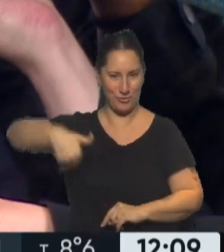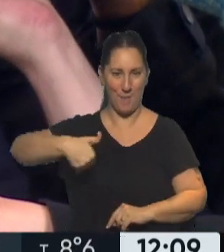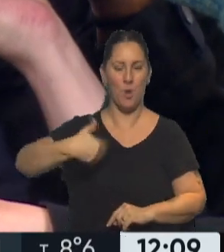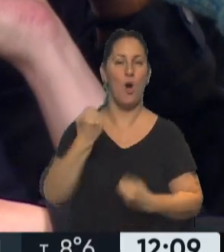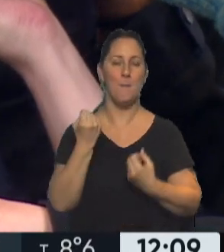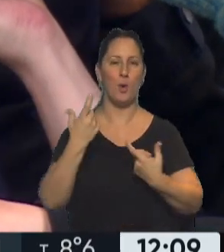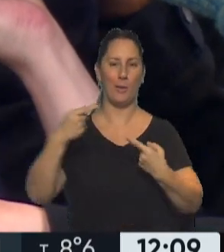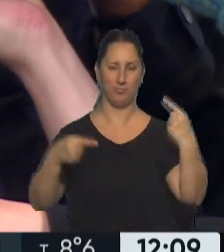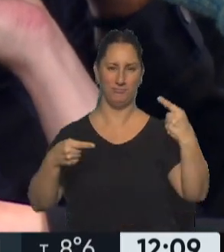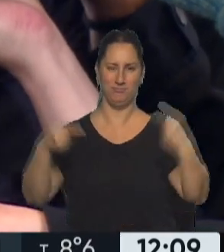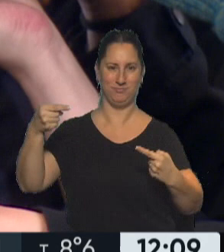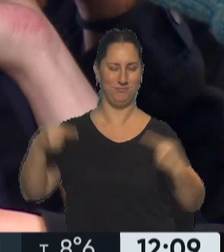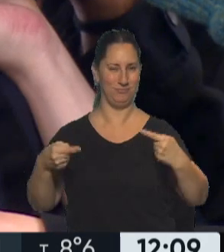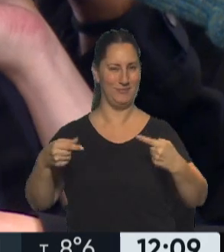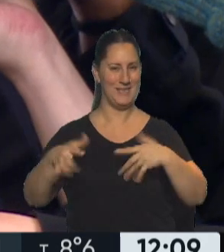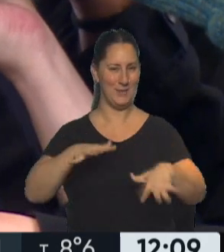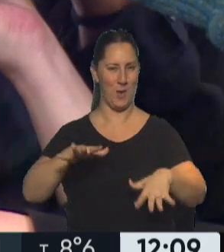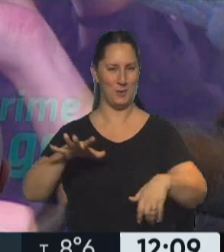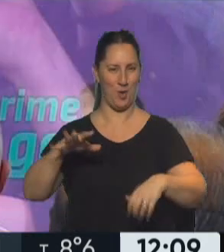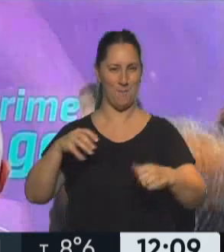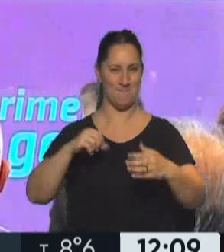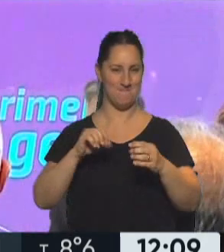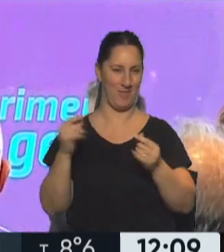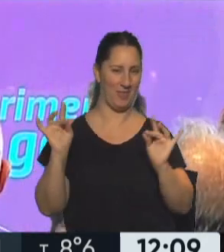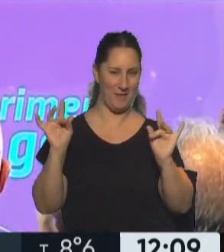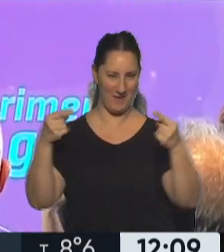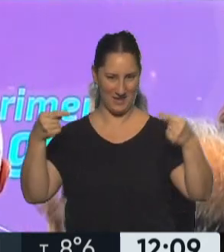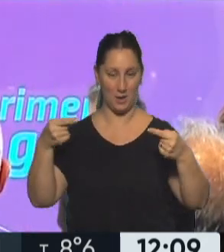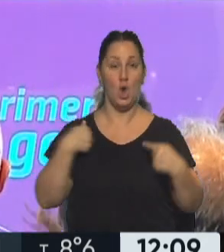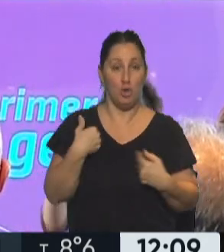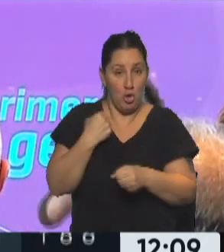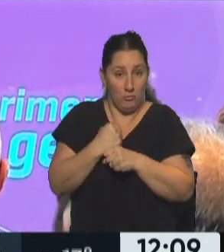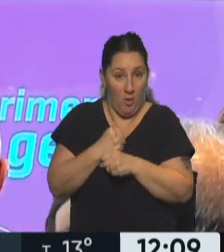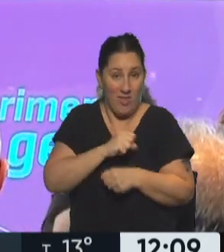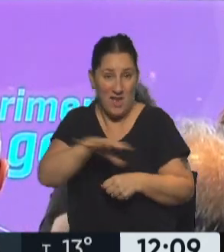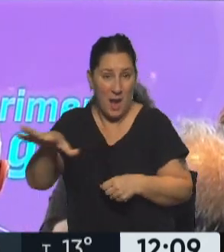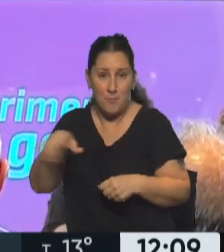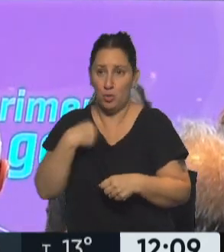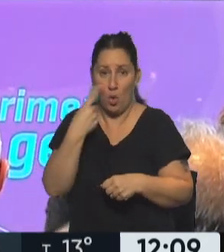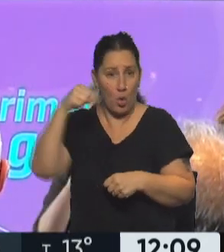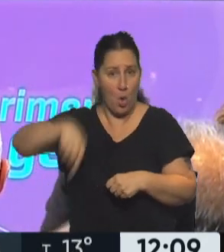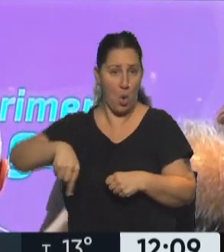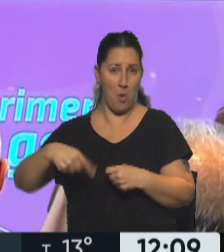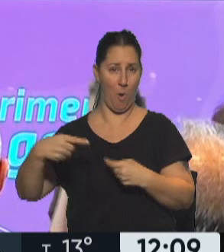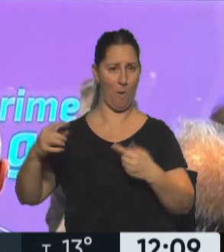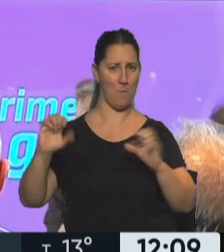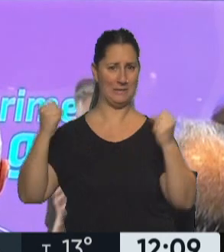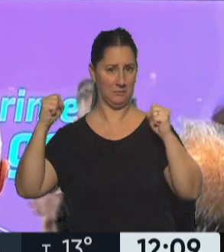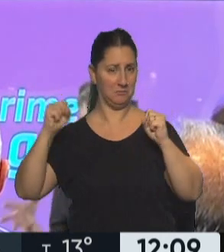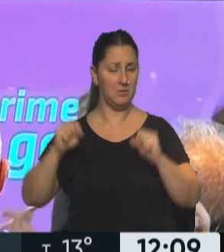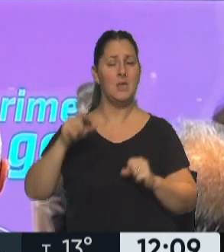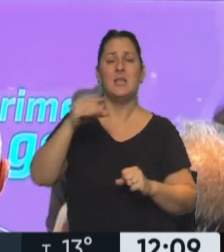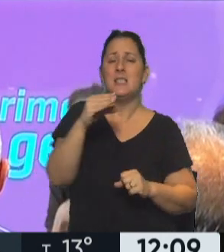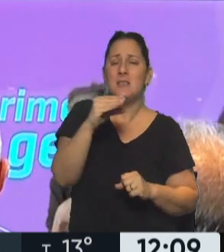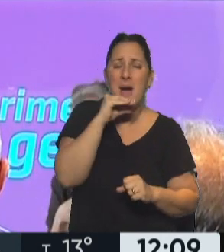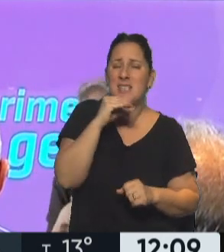cortocircuito, como una tensión enorme, cuando yo como productor agropecuario hoy no veo esa tensión. Sergio es un hombre de diálogo